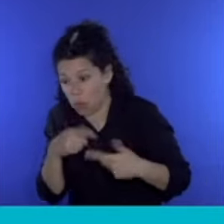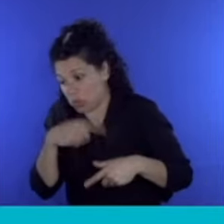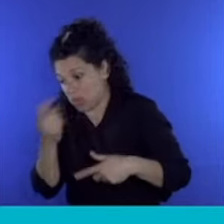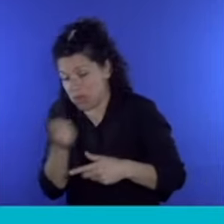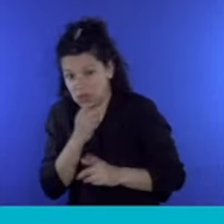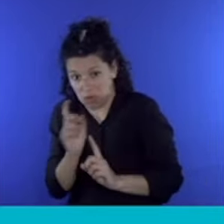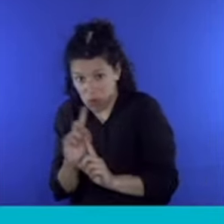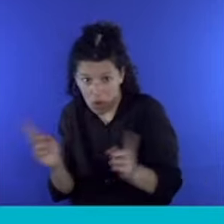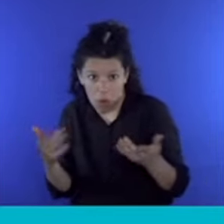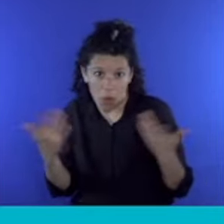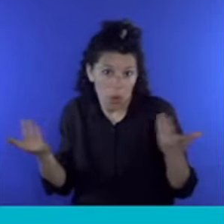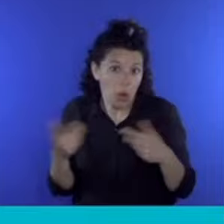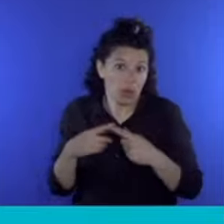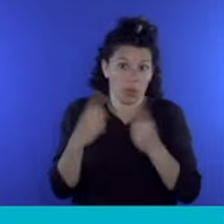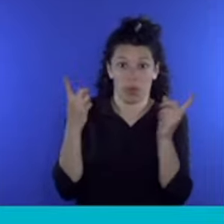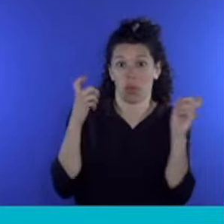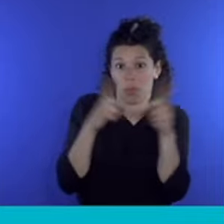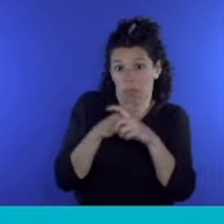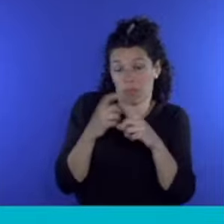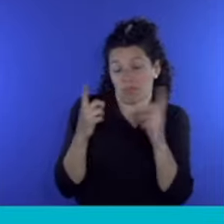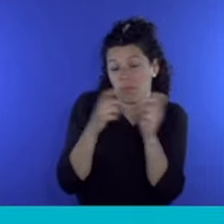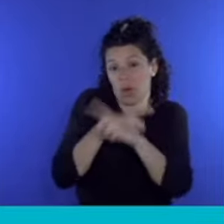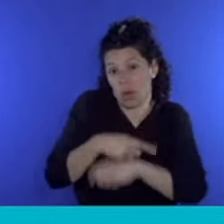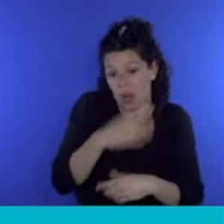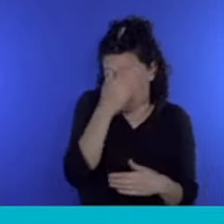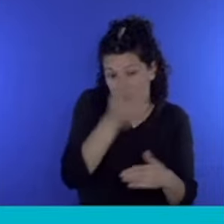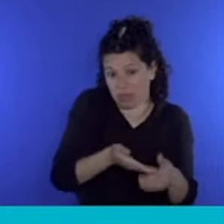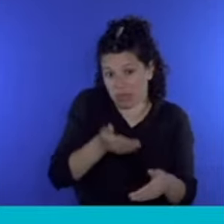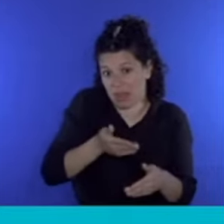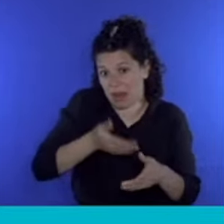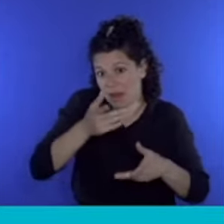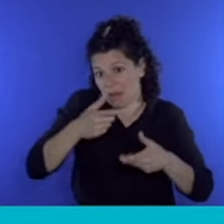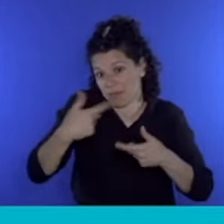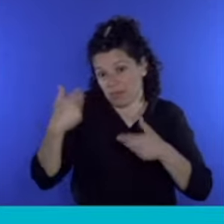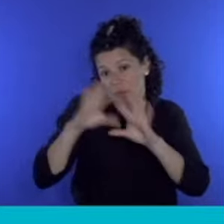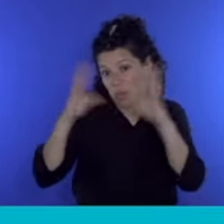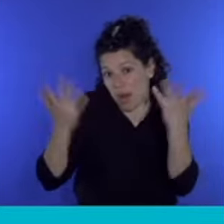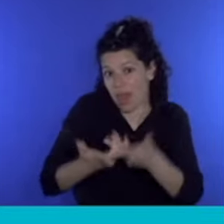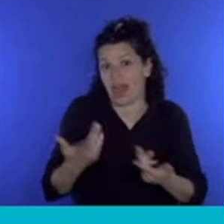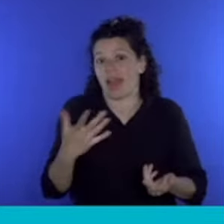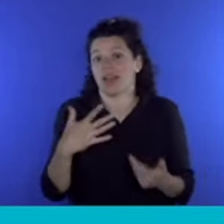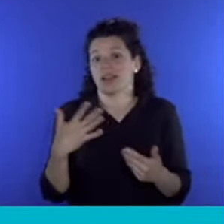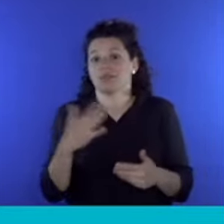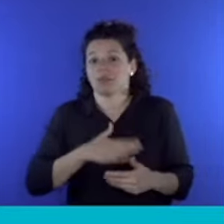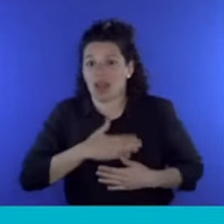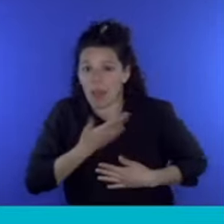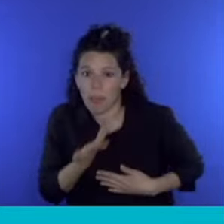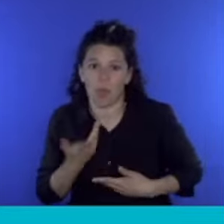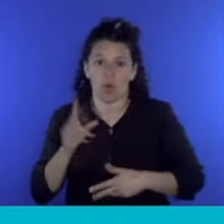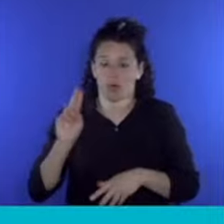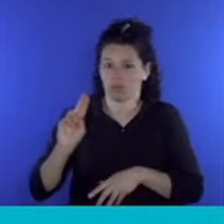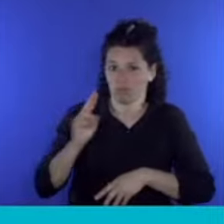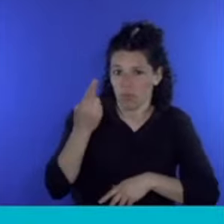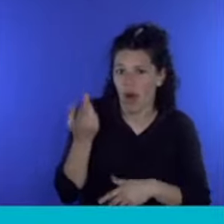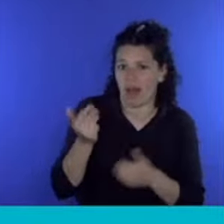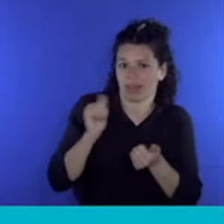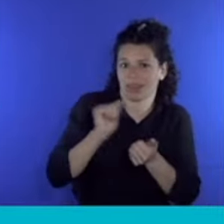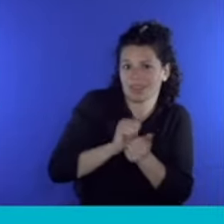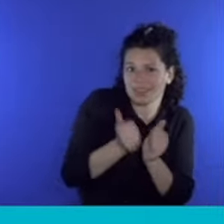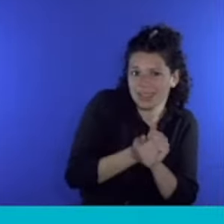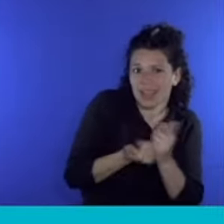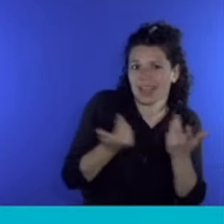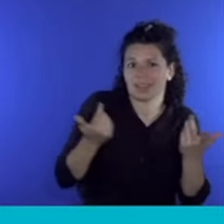trata problemas de la humanidad. El amor, la muerte, la traición, el sexo, aunque